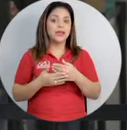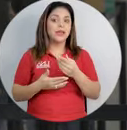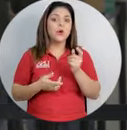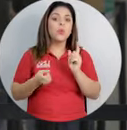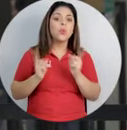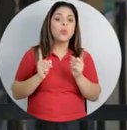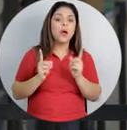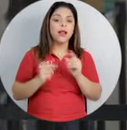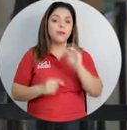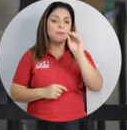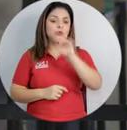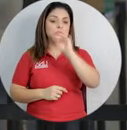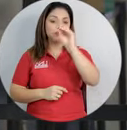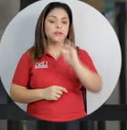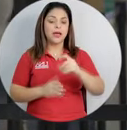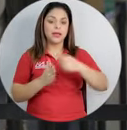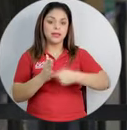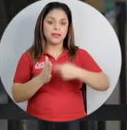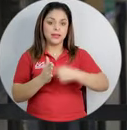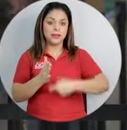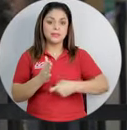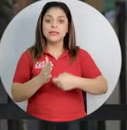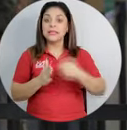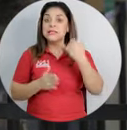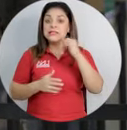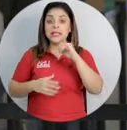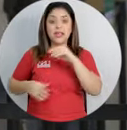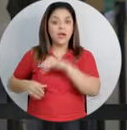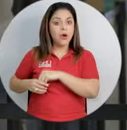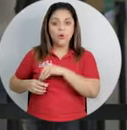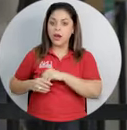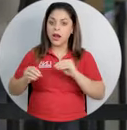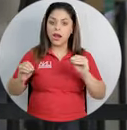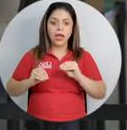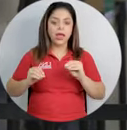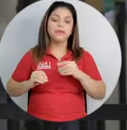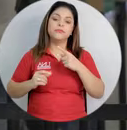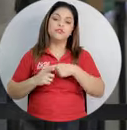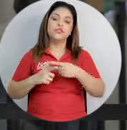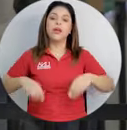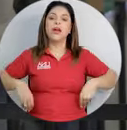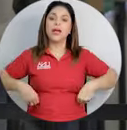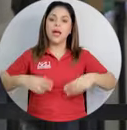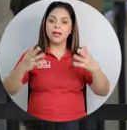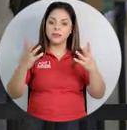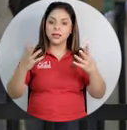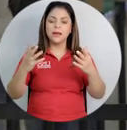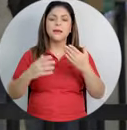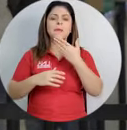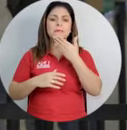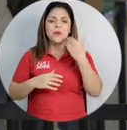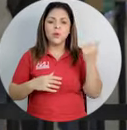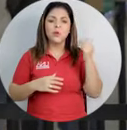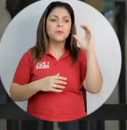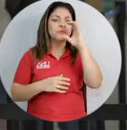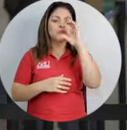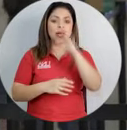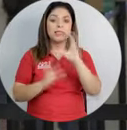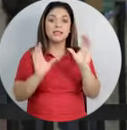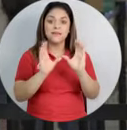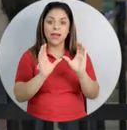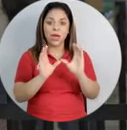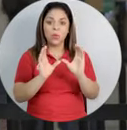indiferentemente de la tasa de interés. ¿Por qué? Porque si no lo ahorramos, lo vamos a gastar. Vamos haciendo